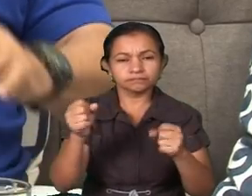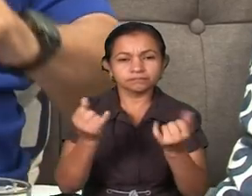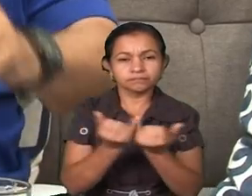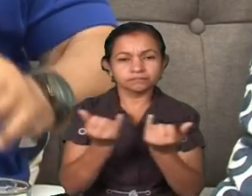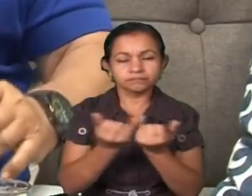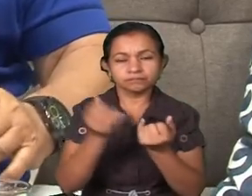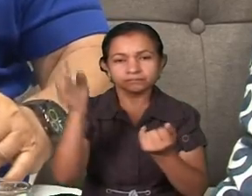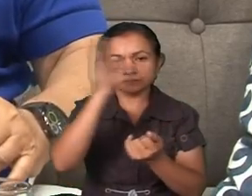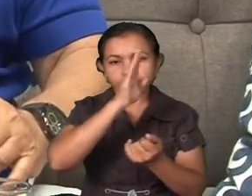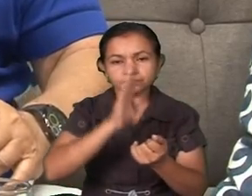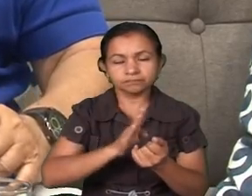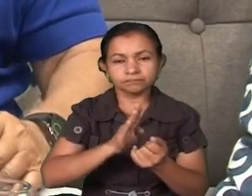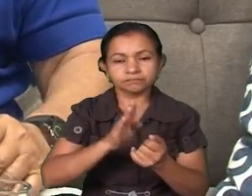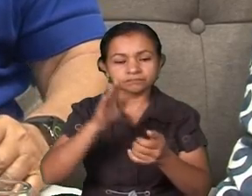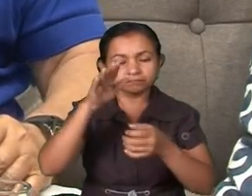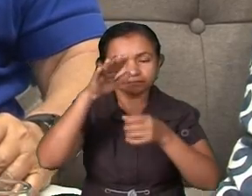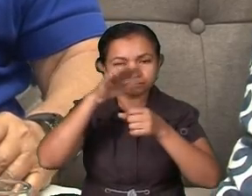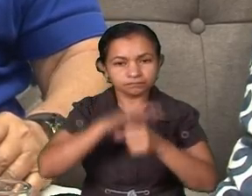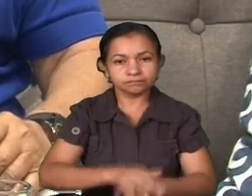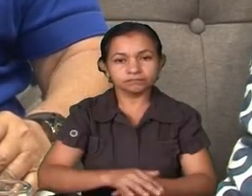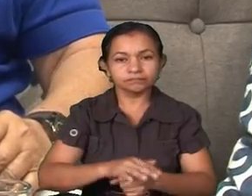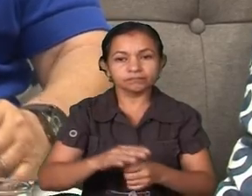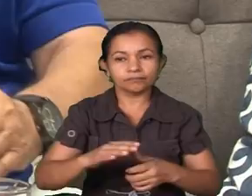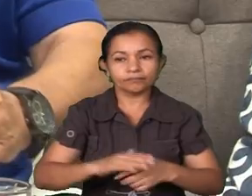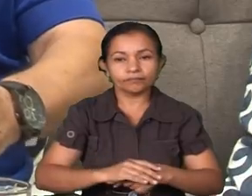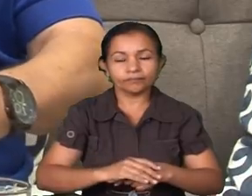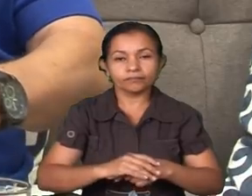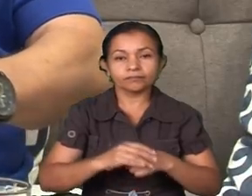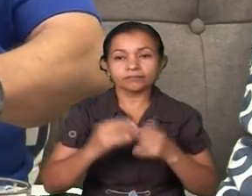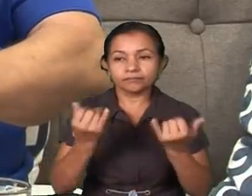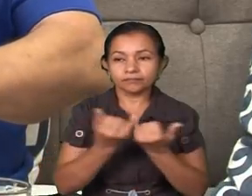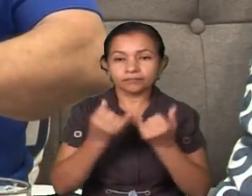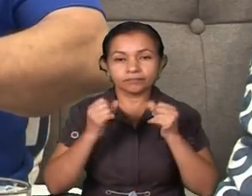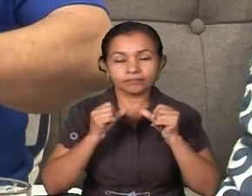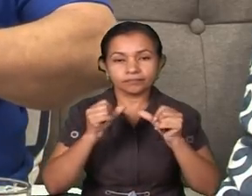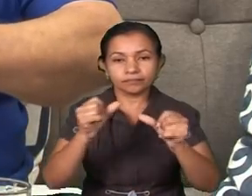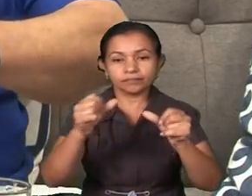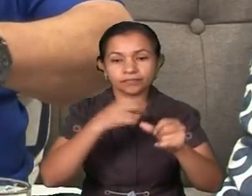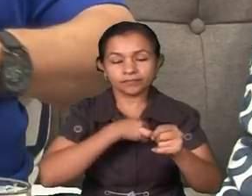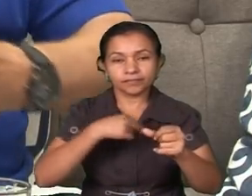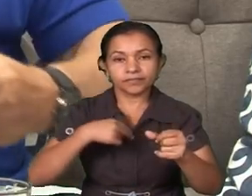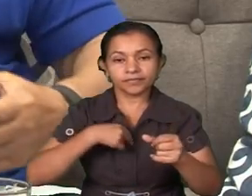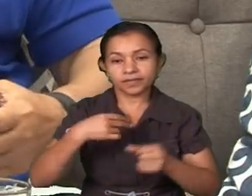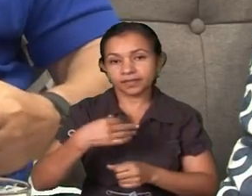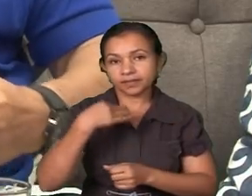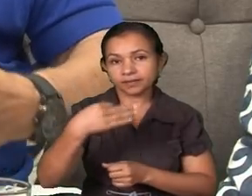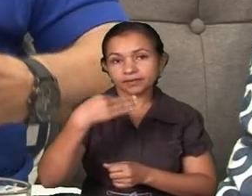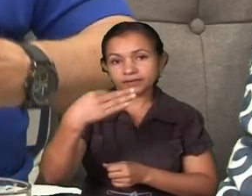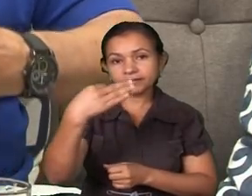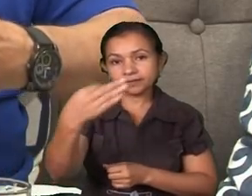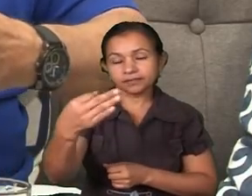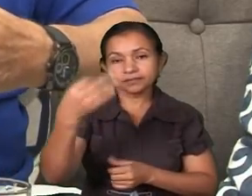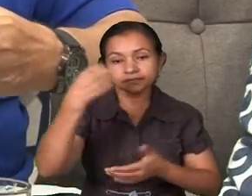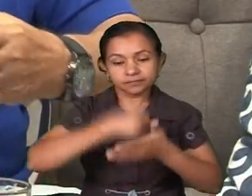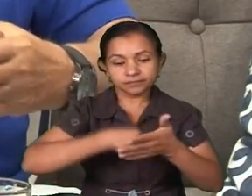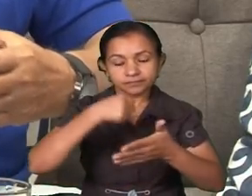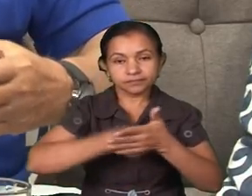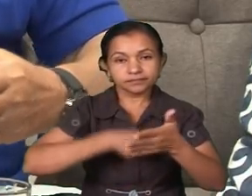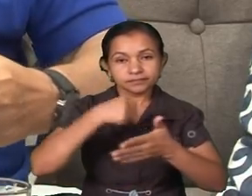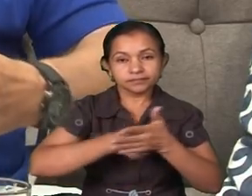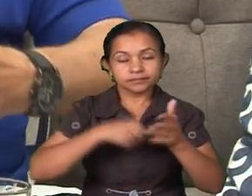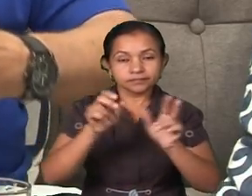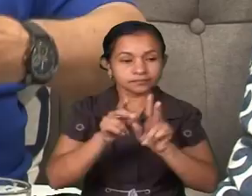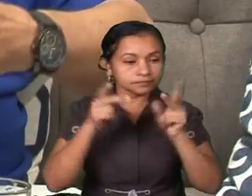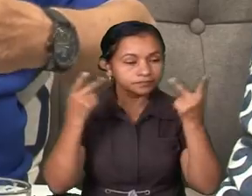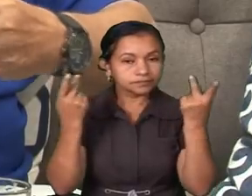pero nunca vencer. Y así sigamos construyendo nuestro futuro, luchando por nuestro